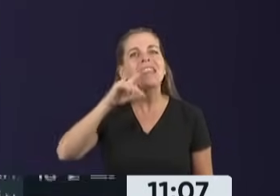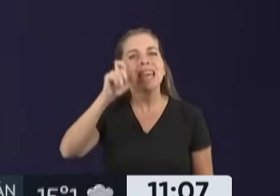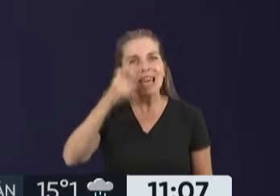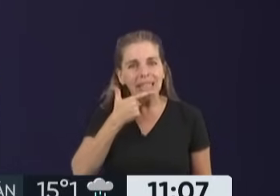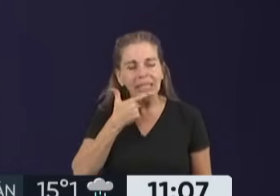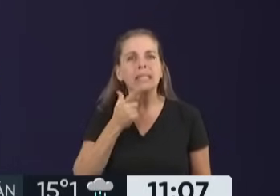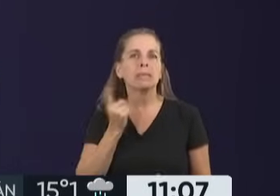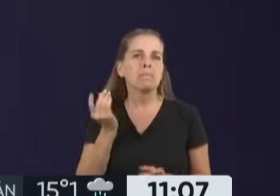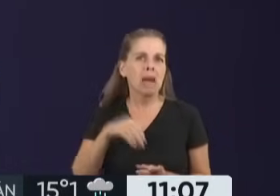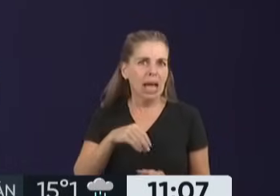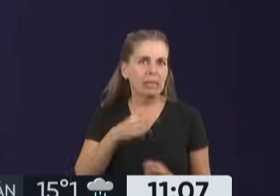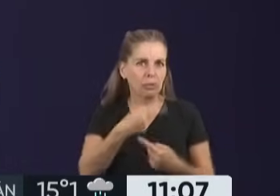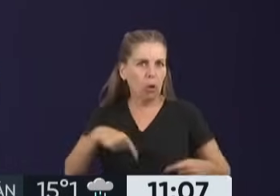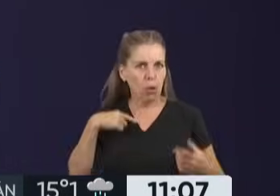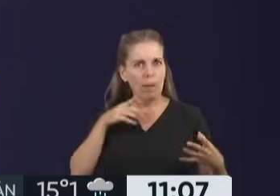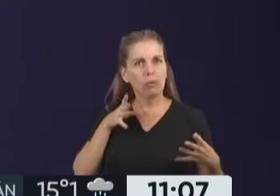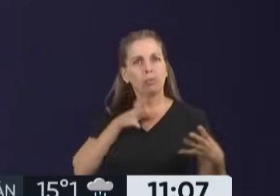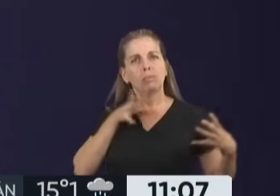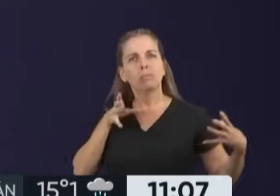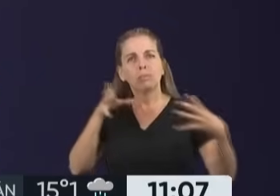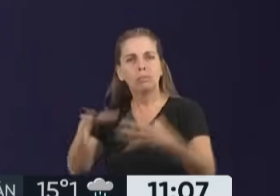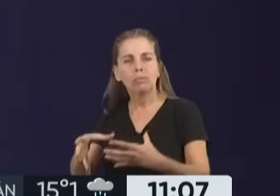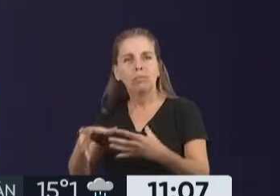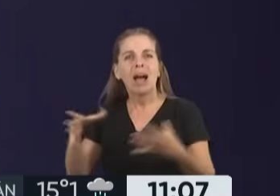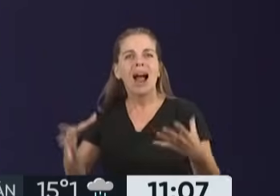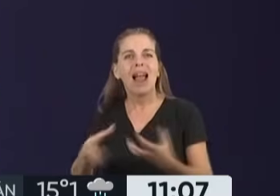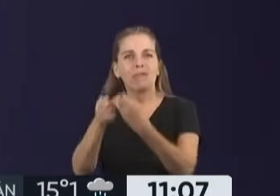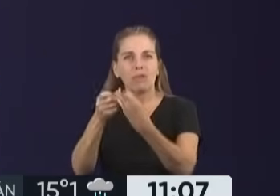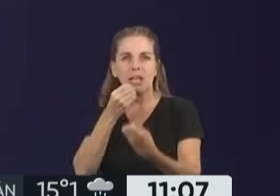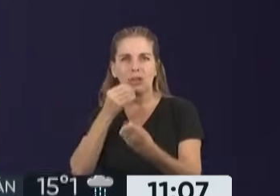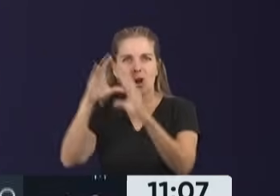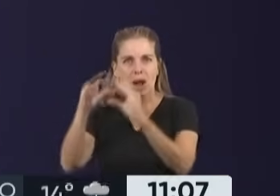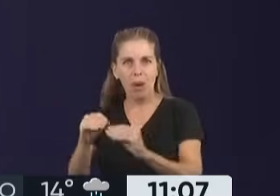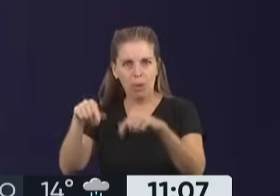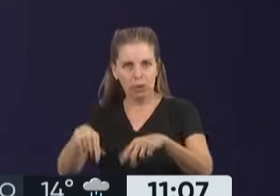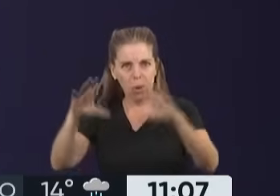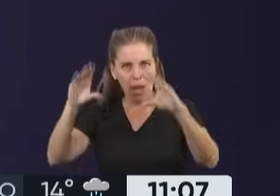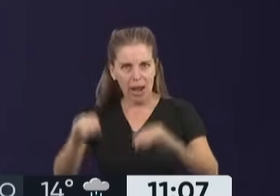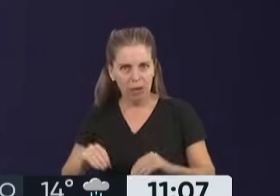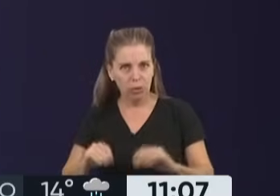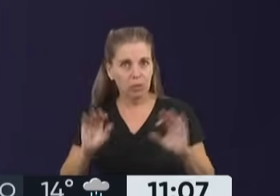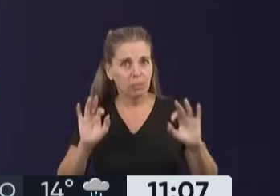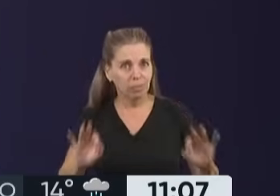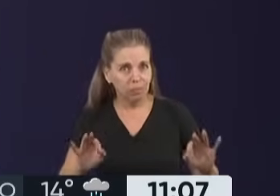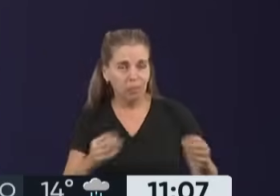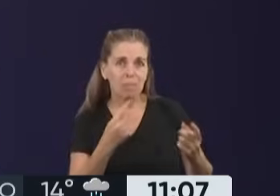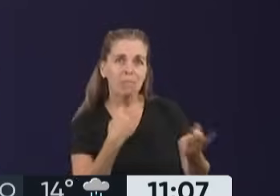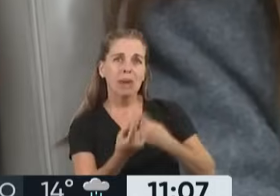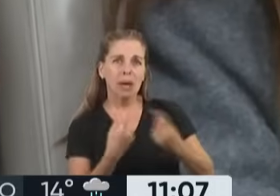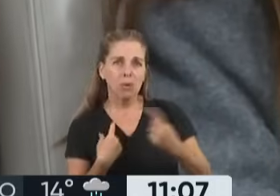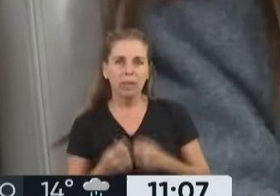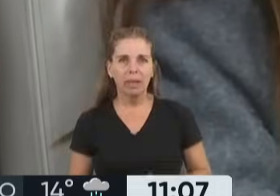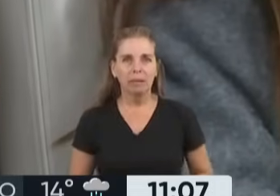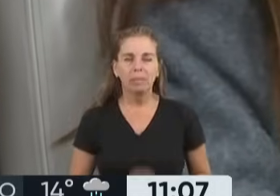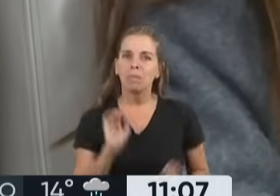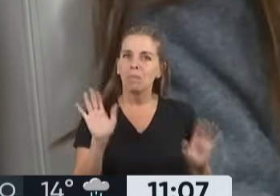concurrir allí a la cena de la Fundación Libertad. Sin más, los escucho atentamente. ¿Qué tal, vocero?